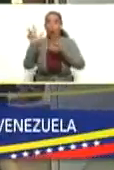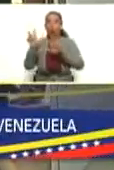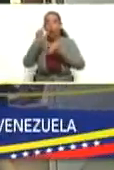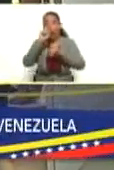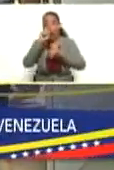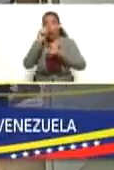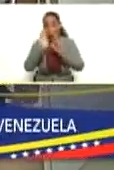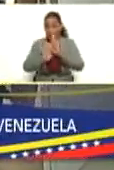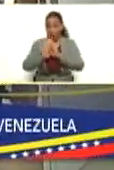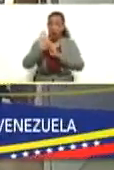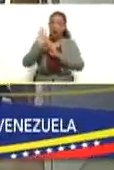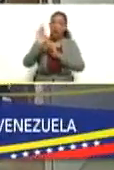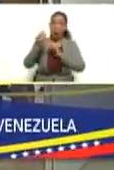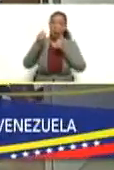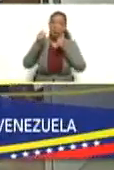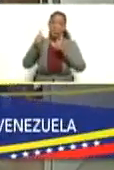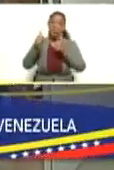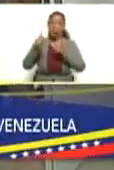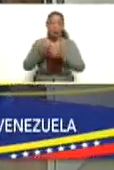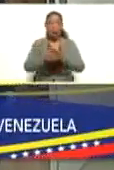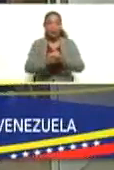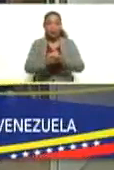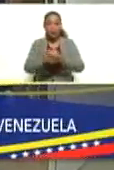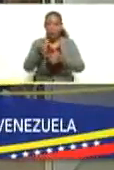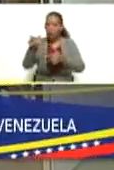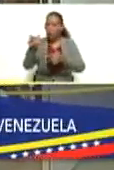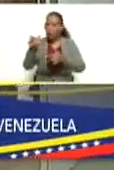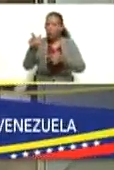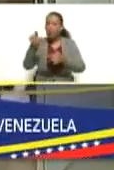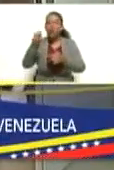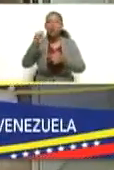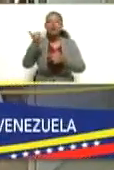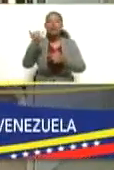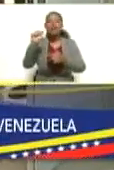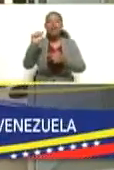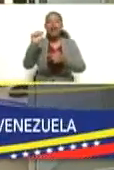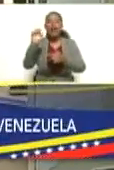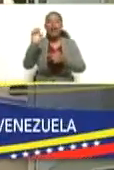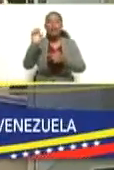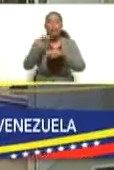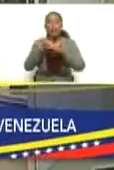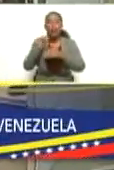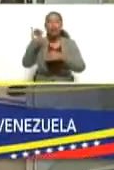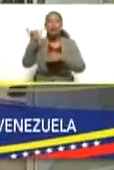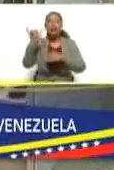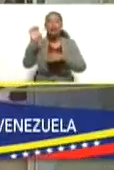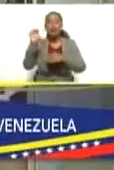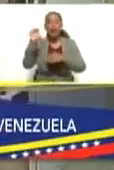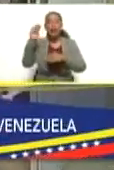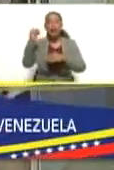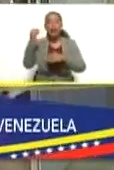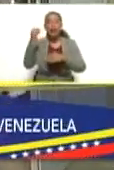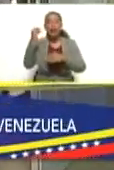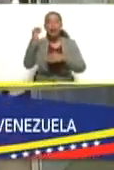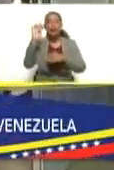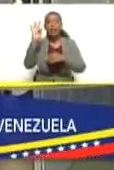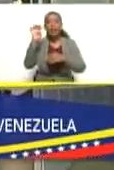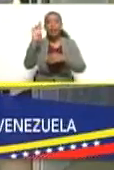arriba. Y tú eres Jennifer. Jennifer, Wileska y Wilmer.